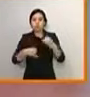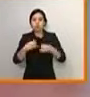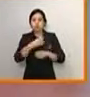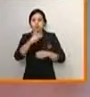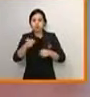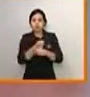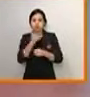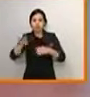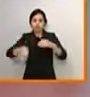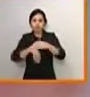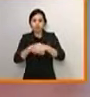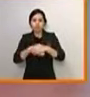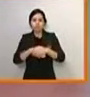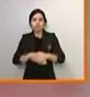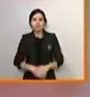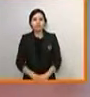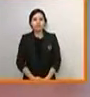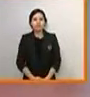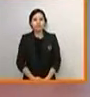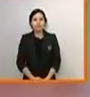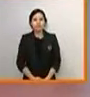Jugadita, ¡ganamos todos!